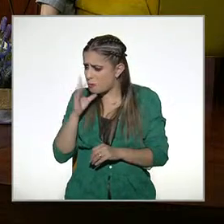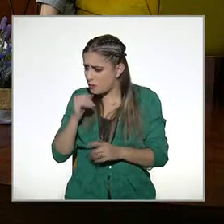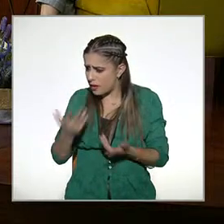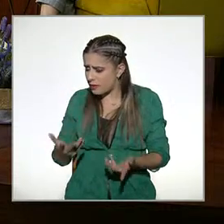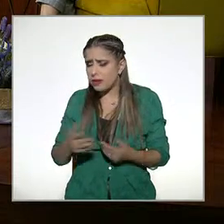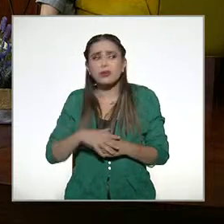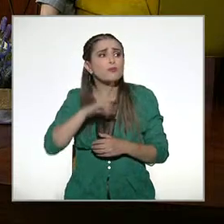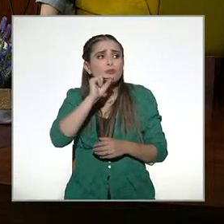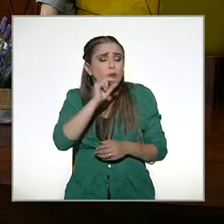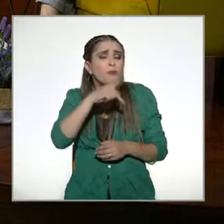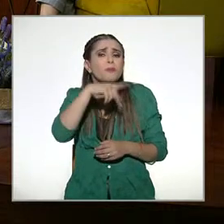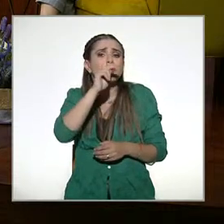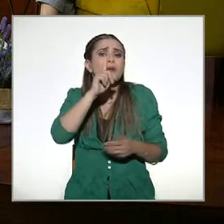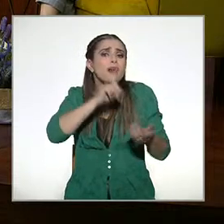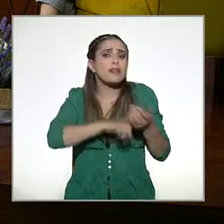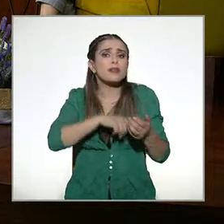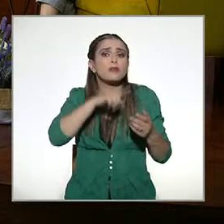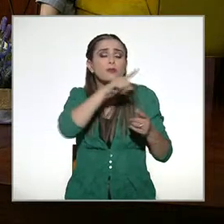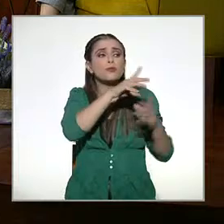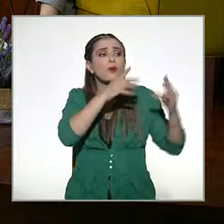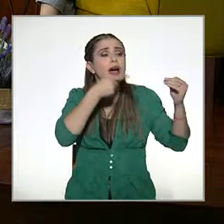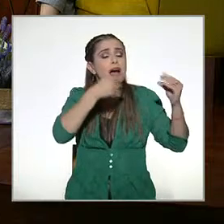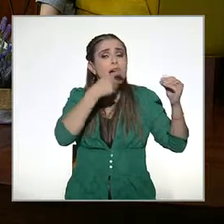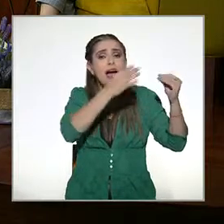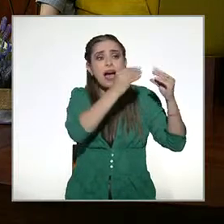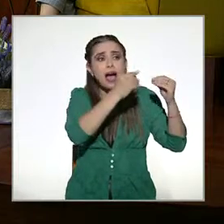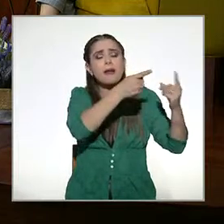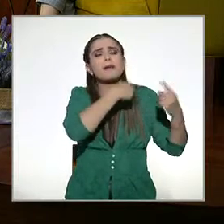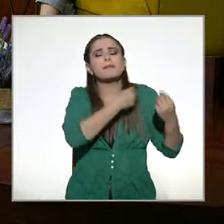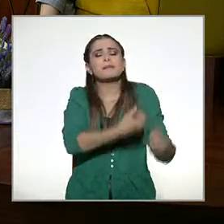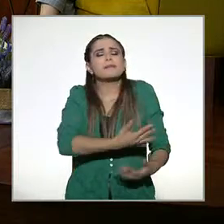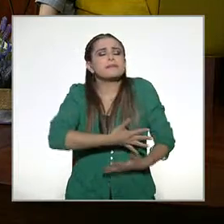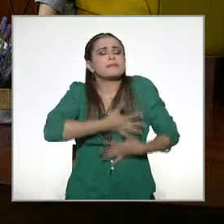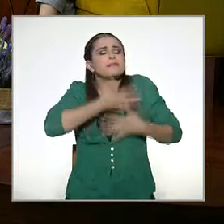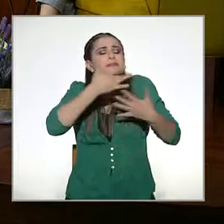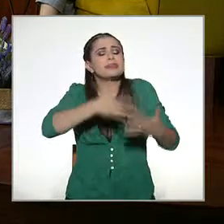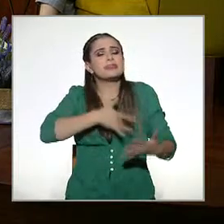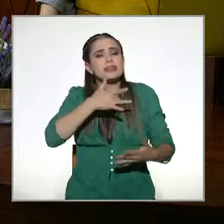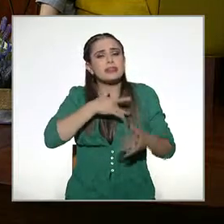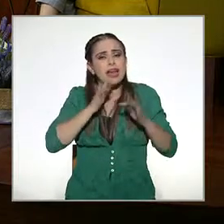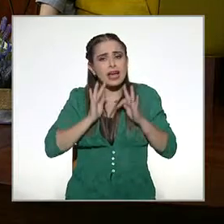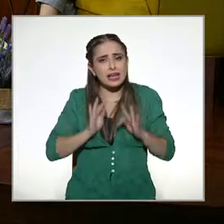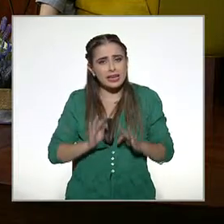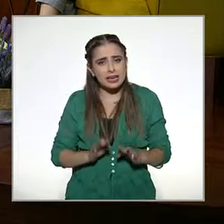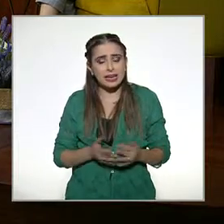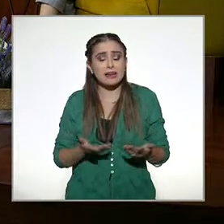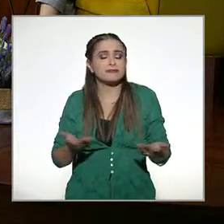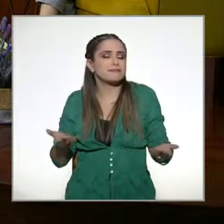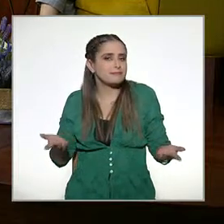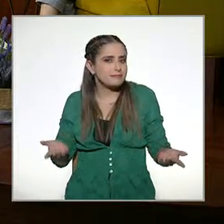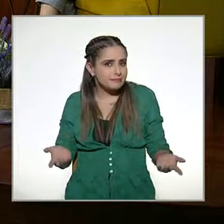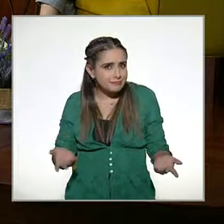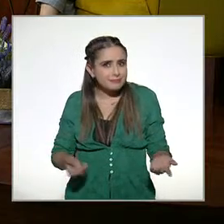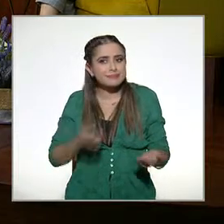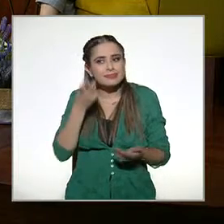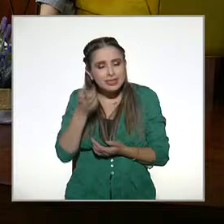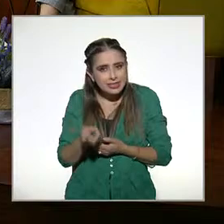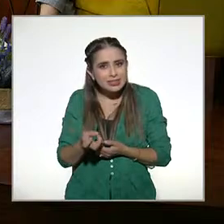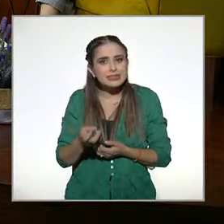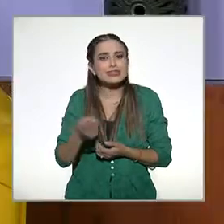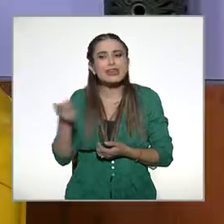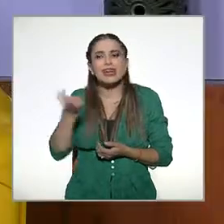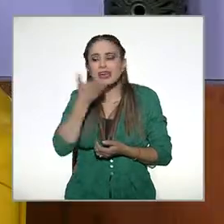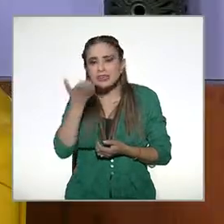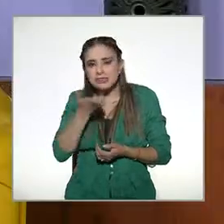le dice no pero es que hay más luz cuando alguien habla entonces es muy bonito porque justamente si algo podemos pensar en qué podrías hacer las